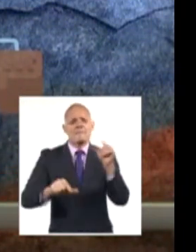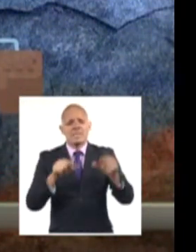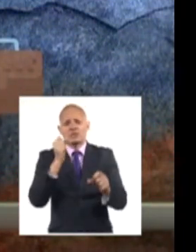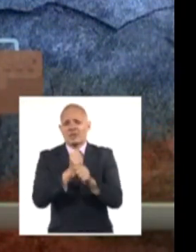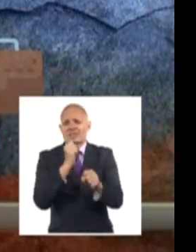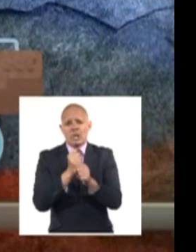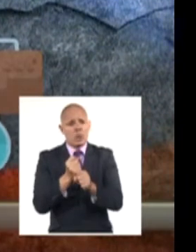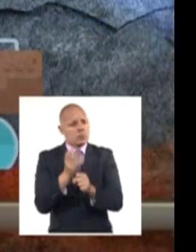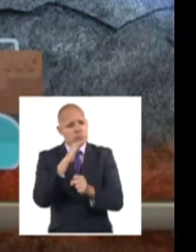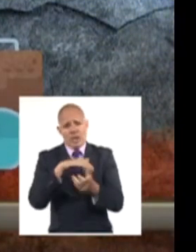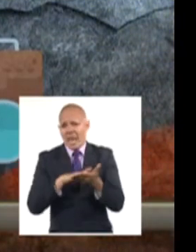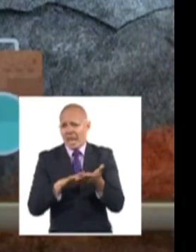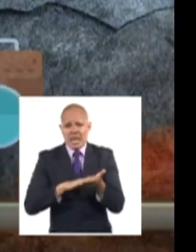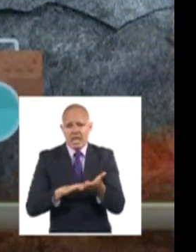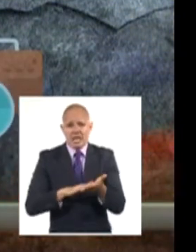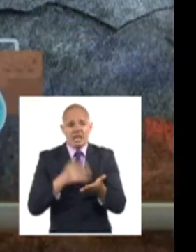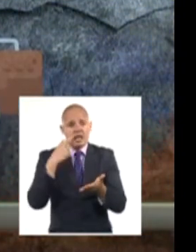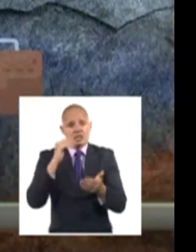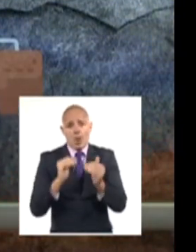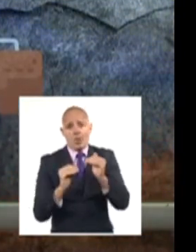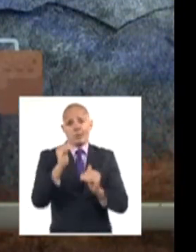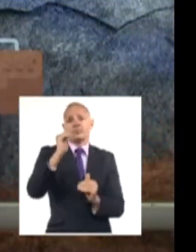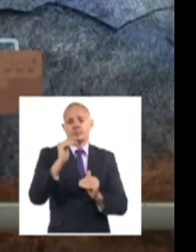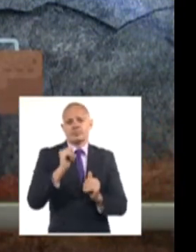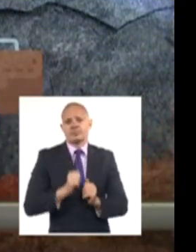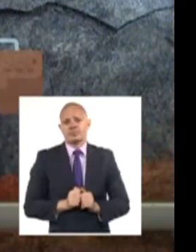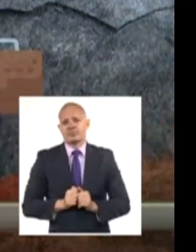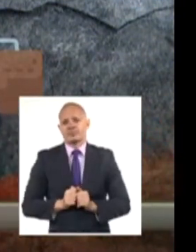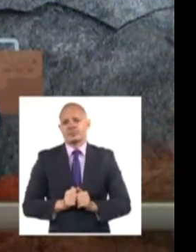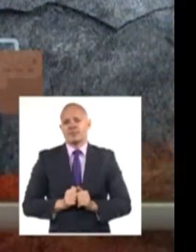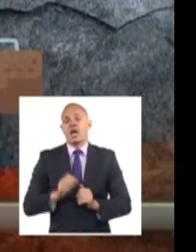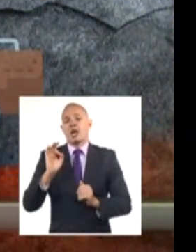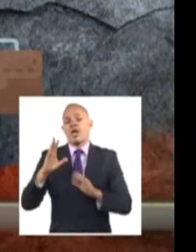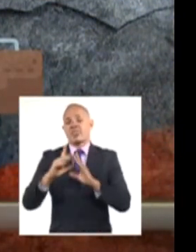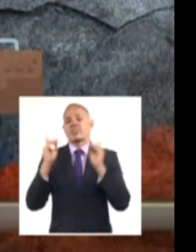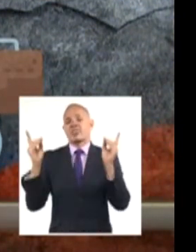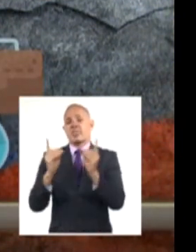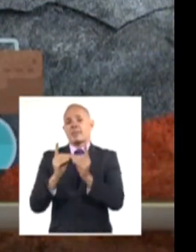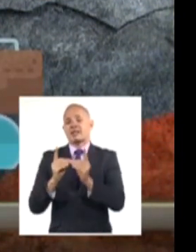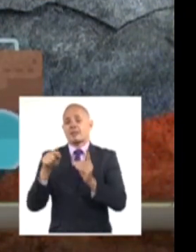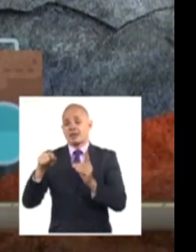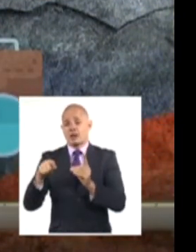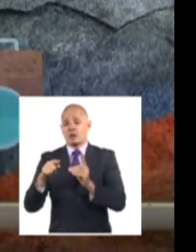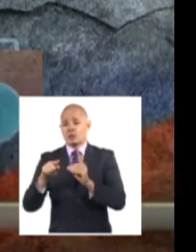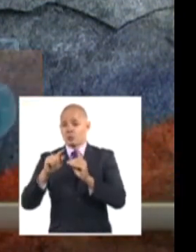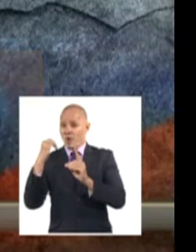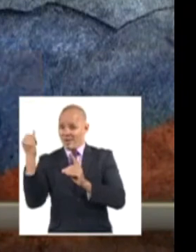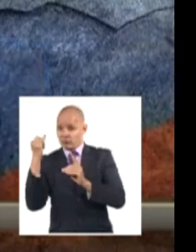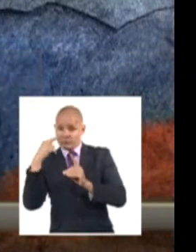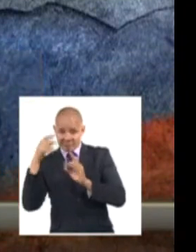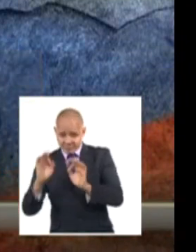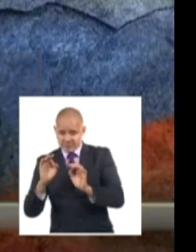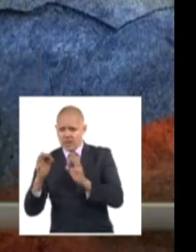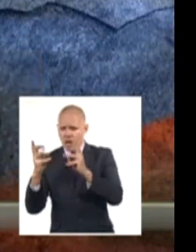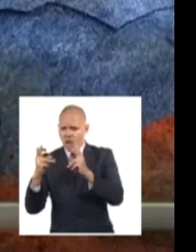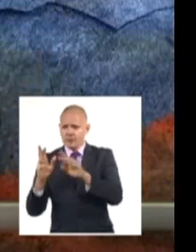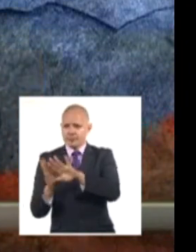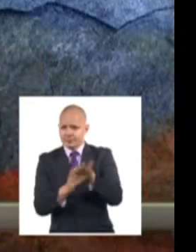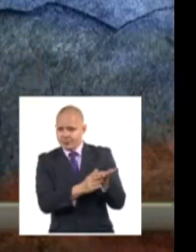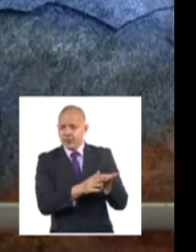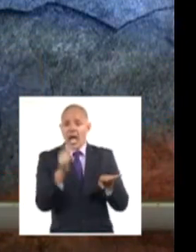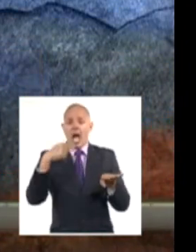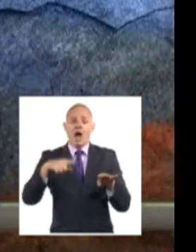10.5 por ciento según el departamento administrativo nacional de estadística dañe pasando al sector educativo en